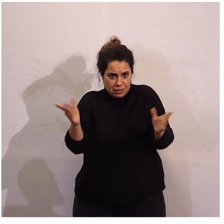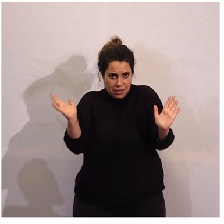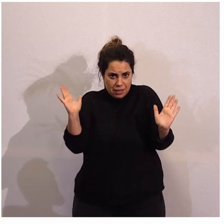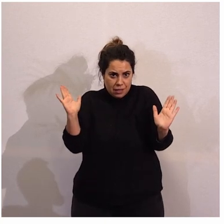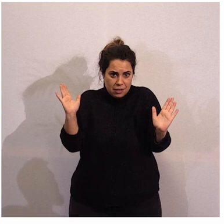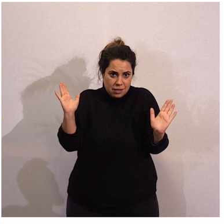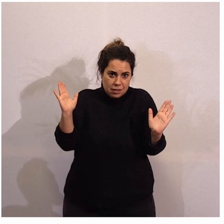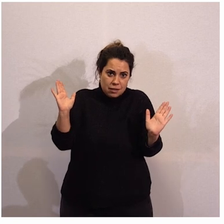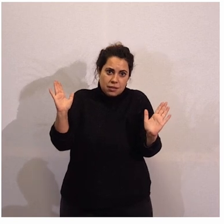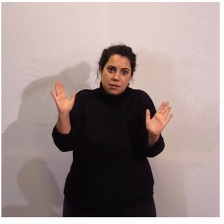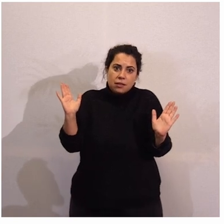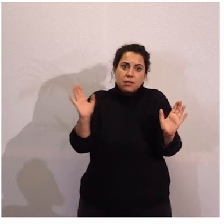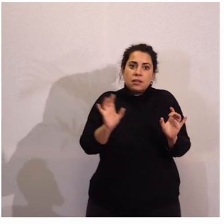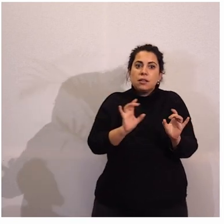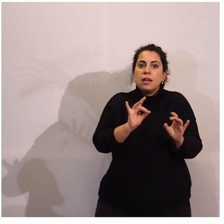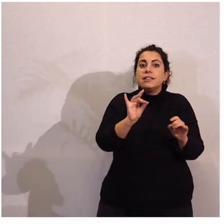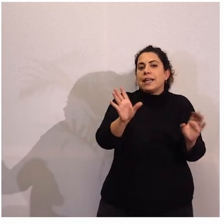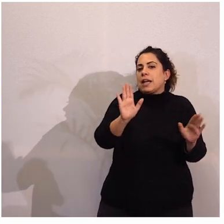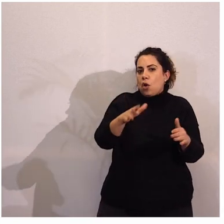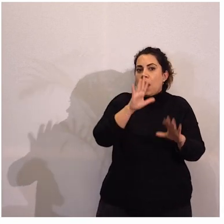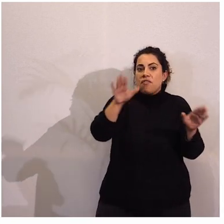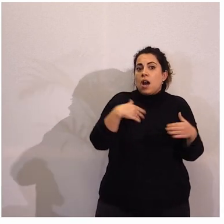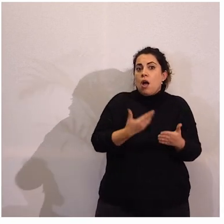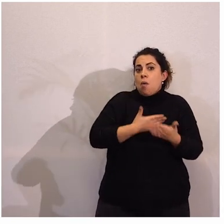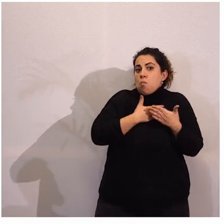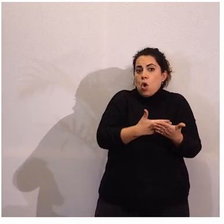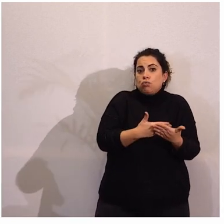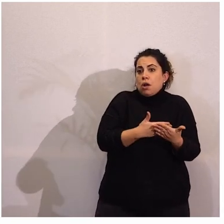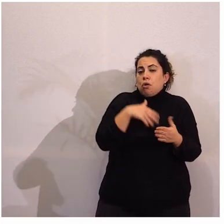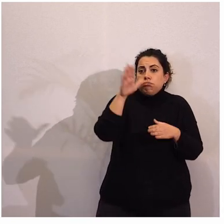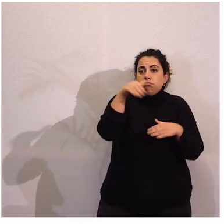es que también tirando de voluntario me puedo estar